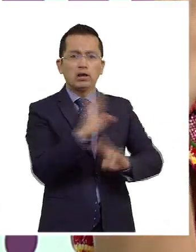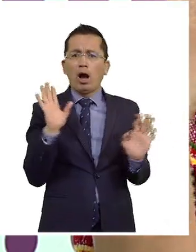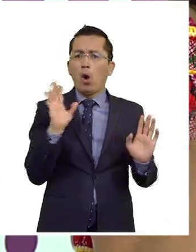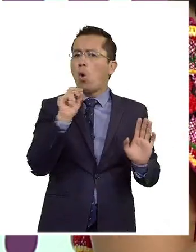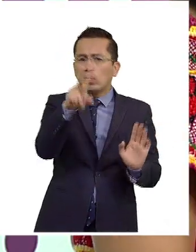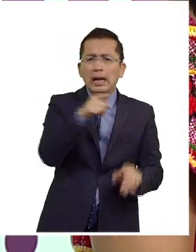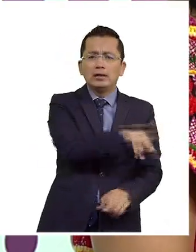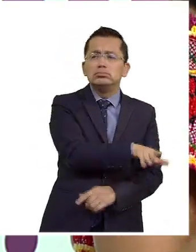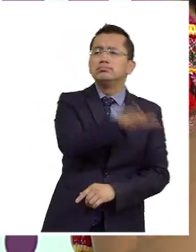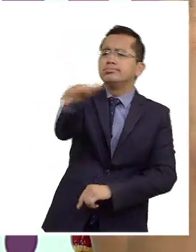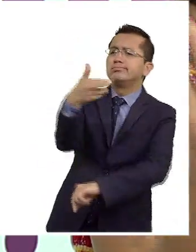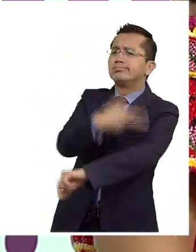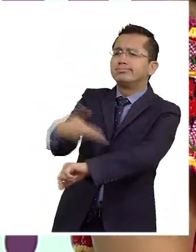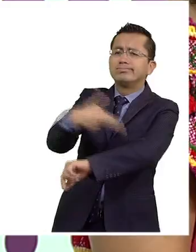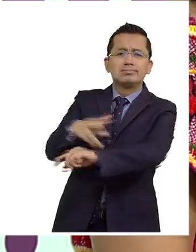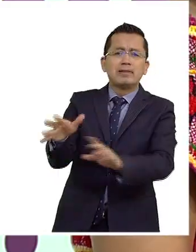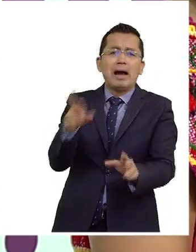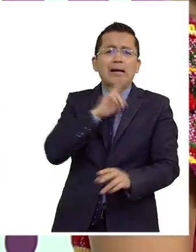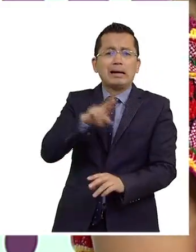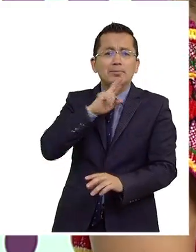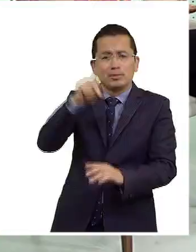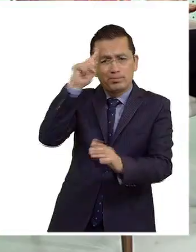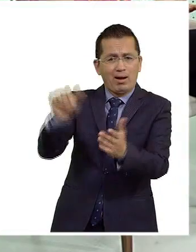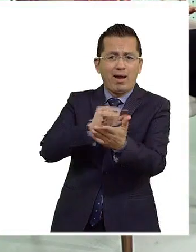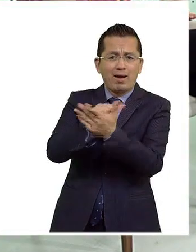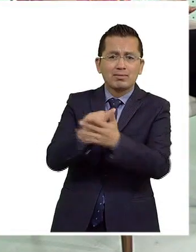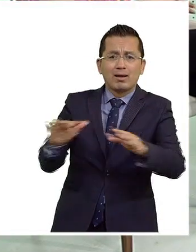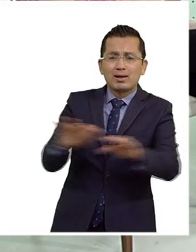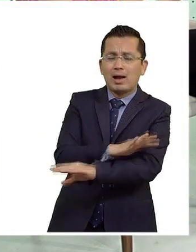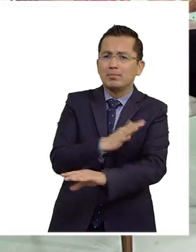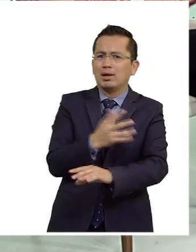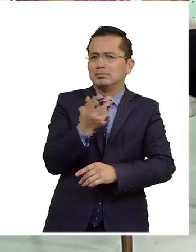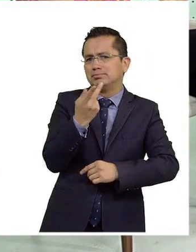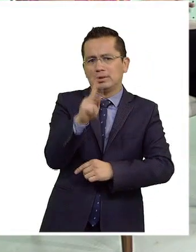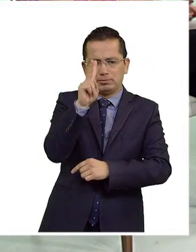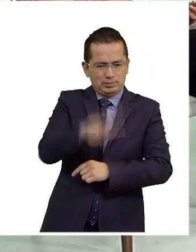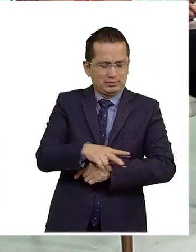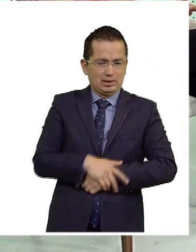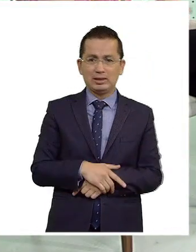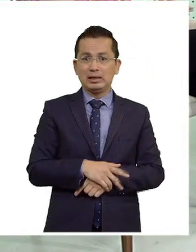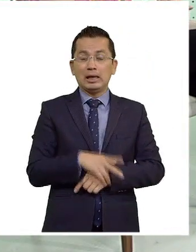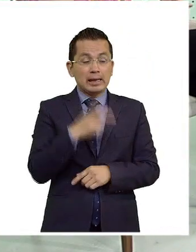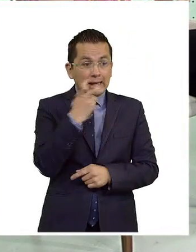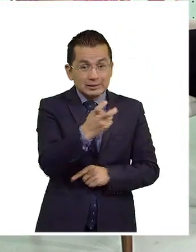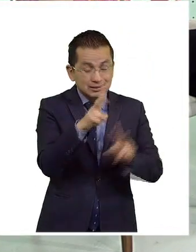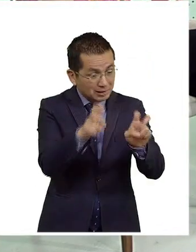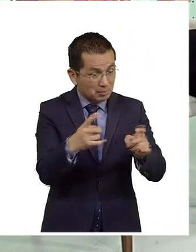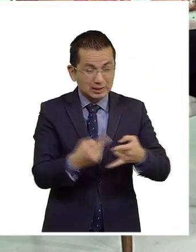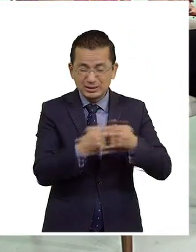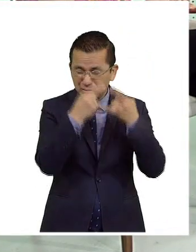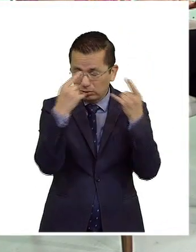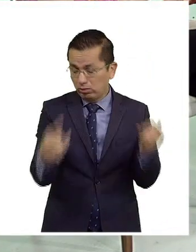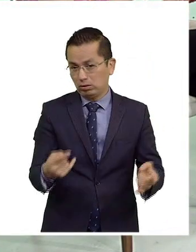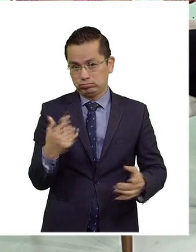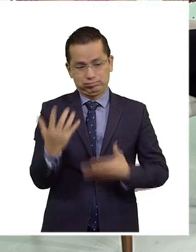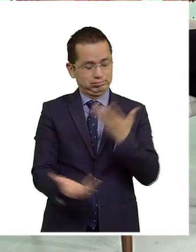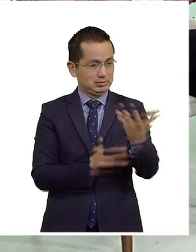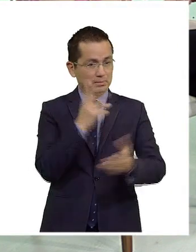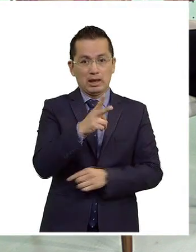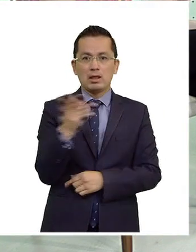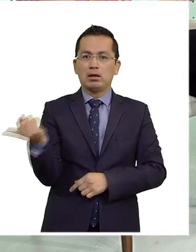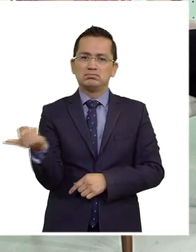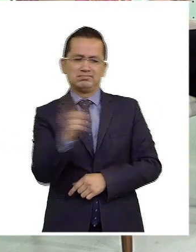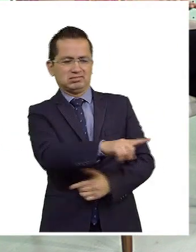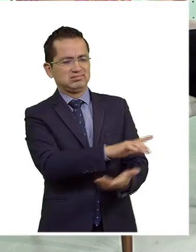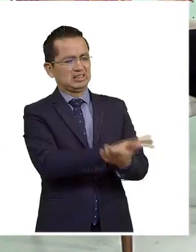es una historia de en la que ocurren dos maneras. Es la discriminación por identidad de género y